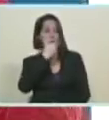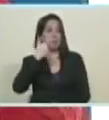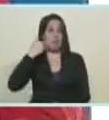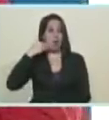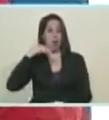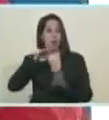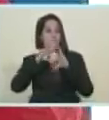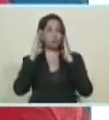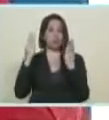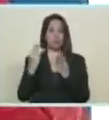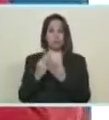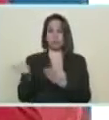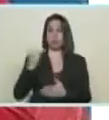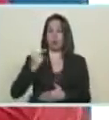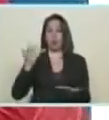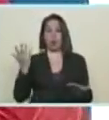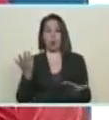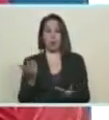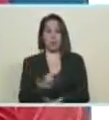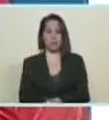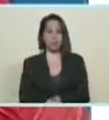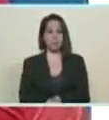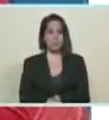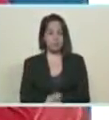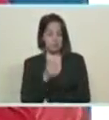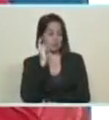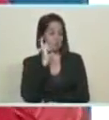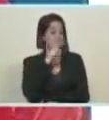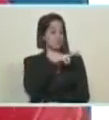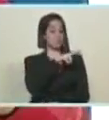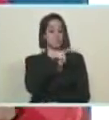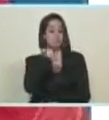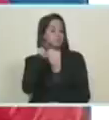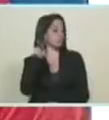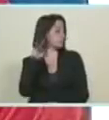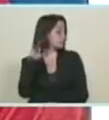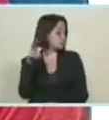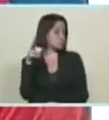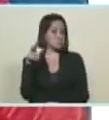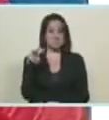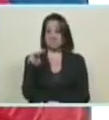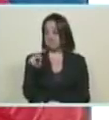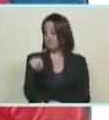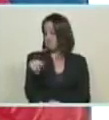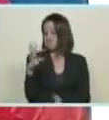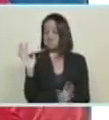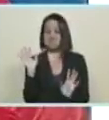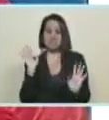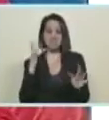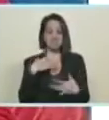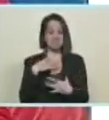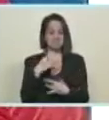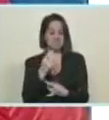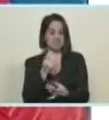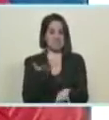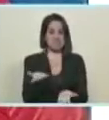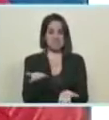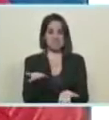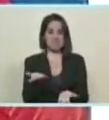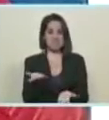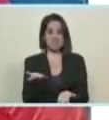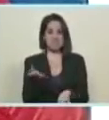social. Miran a los trabajadores y al pueblo por encima del hombro. Ellos no podían aceptar